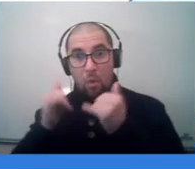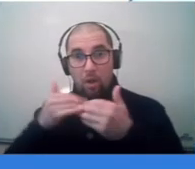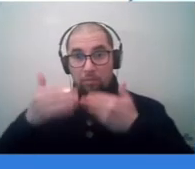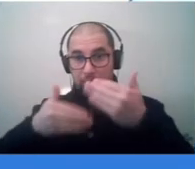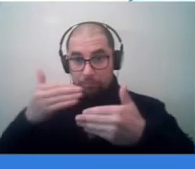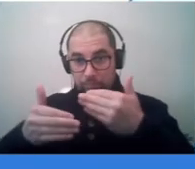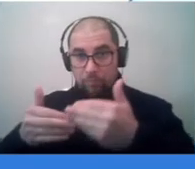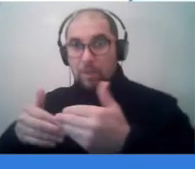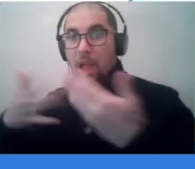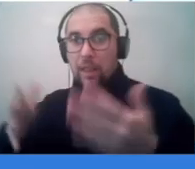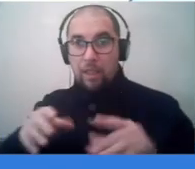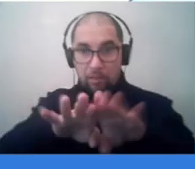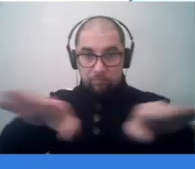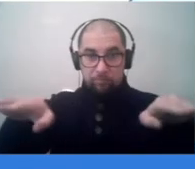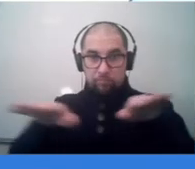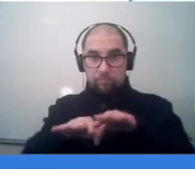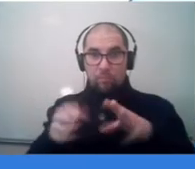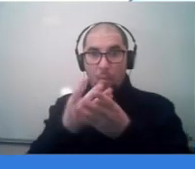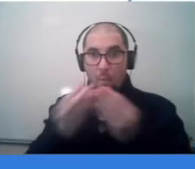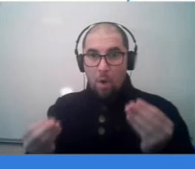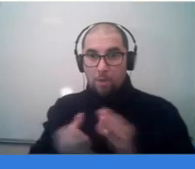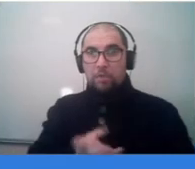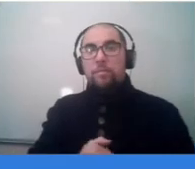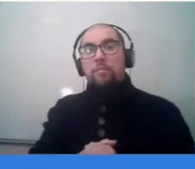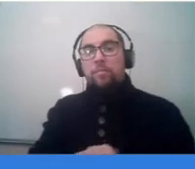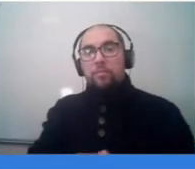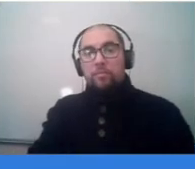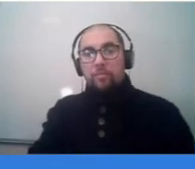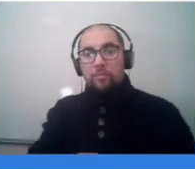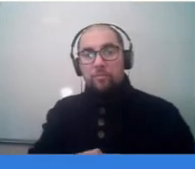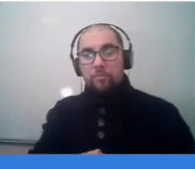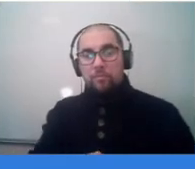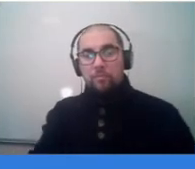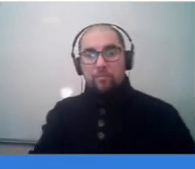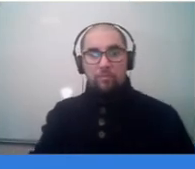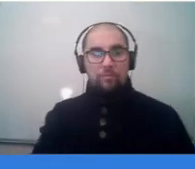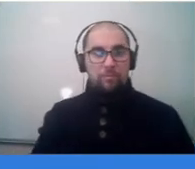El juego continúa hasta que ya no quede ninguna tarjeta.